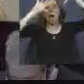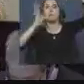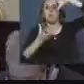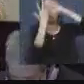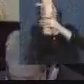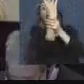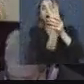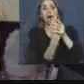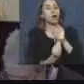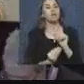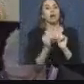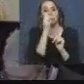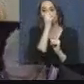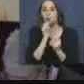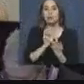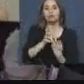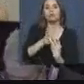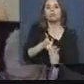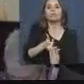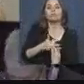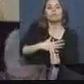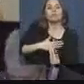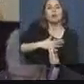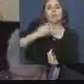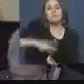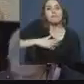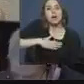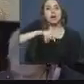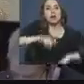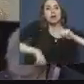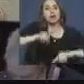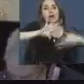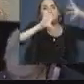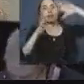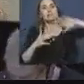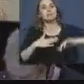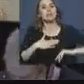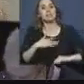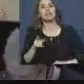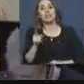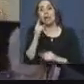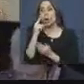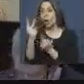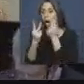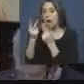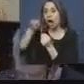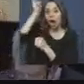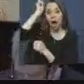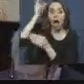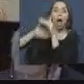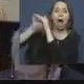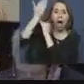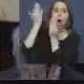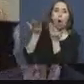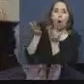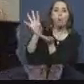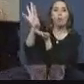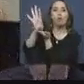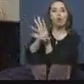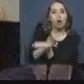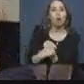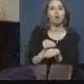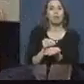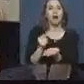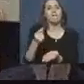relación simbiótica de pertenencia, algo que debemos valorar y muchas veces imitar. Que hoy nos